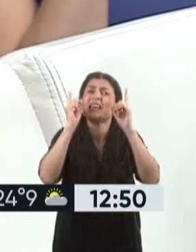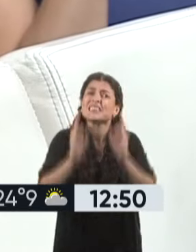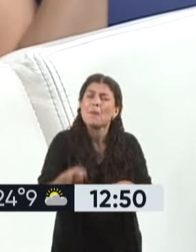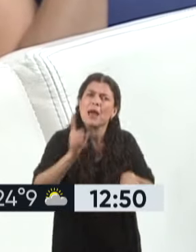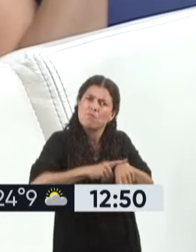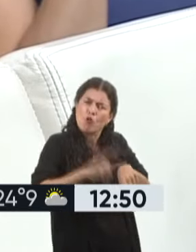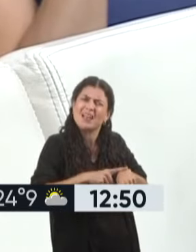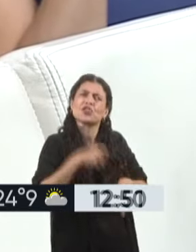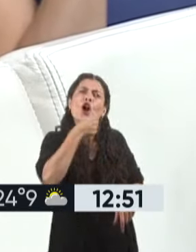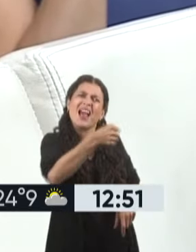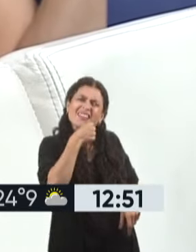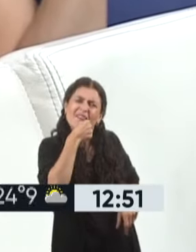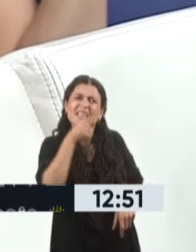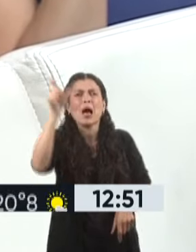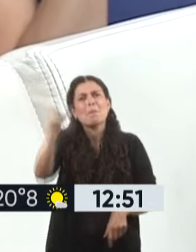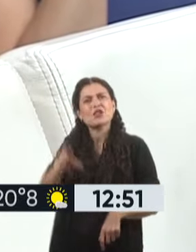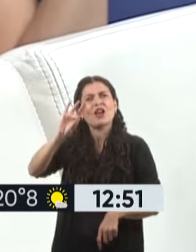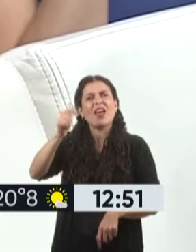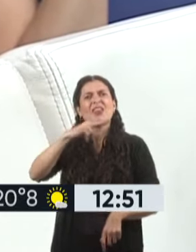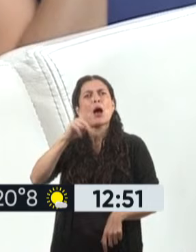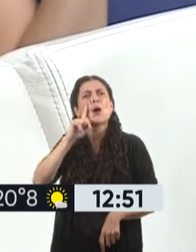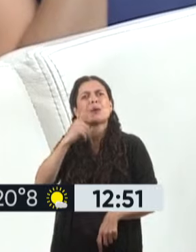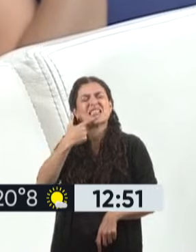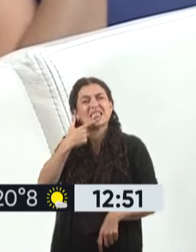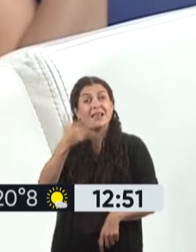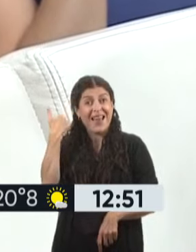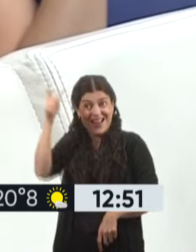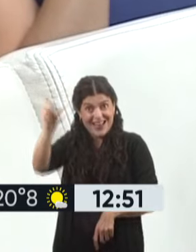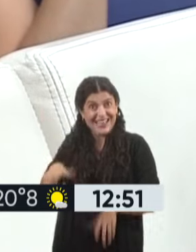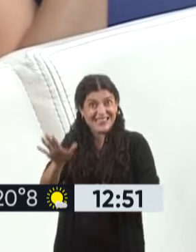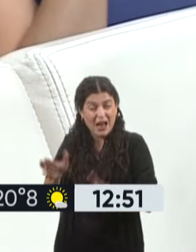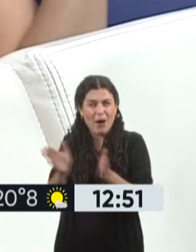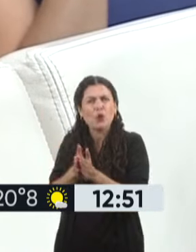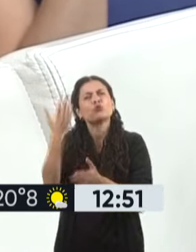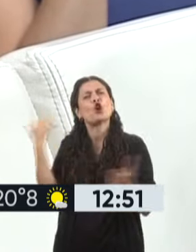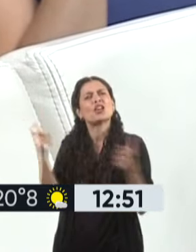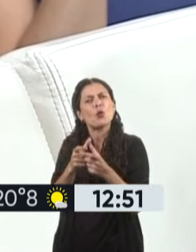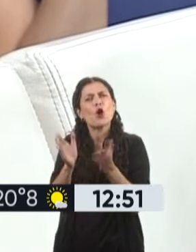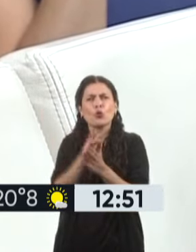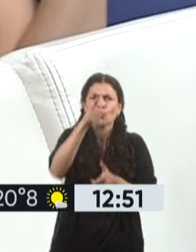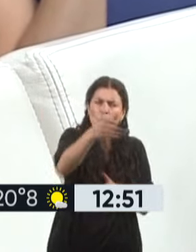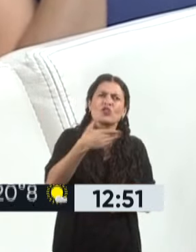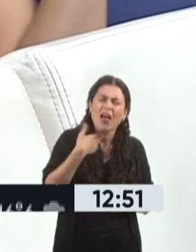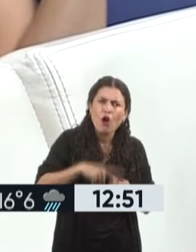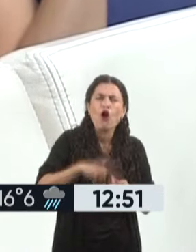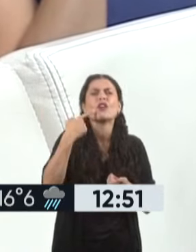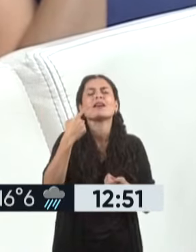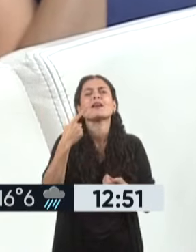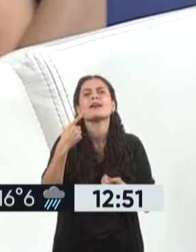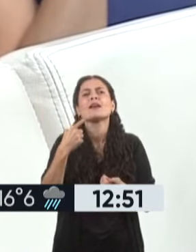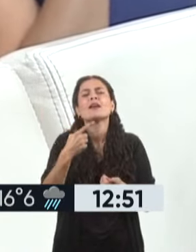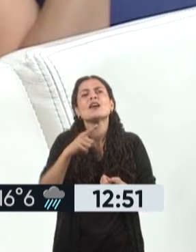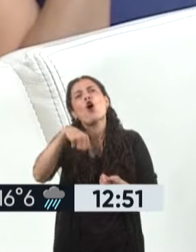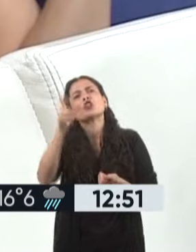Davis, el personaje que estuvo con el presidente, con vos y con el influencer Nicolás en